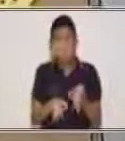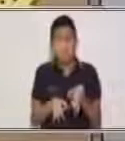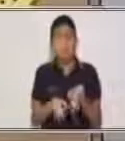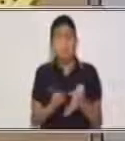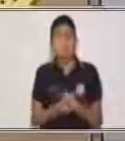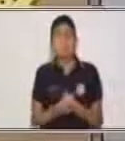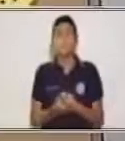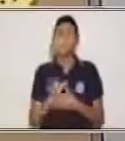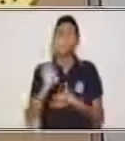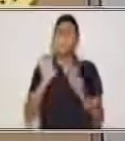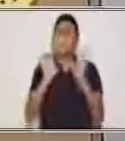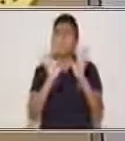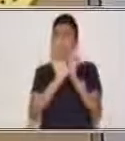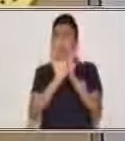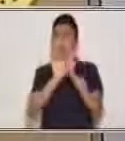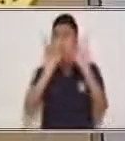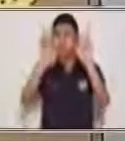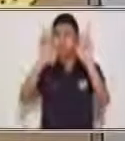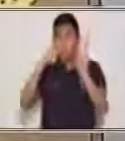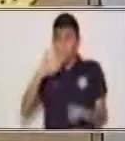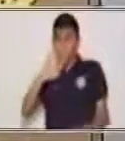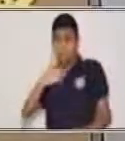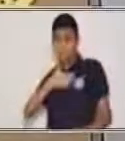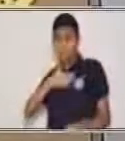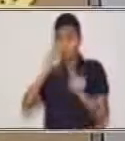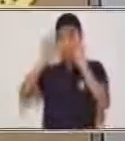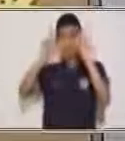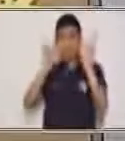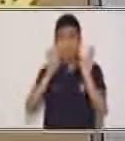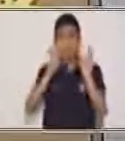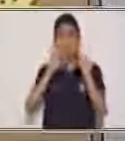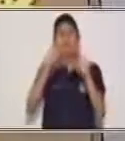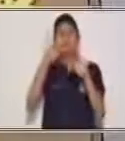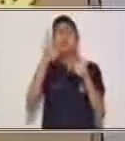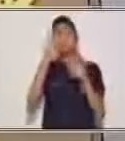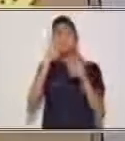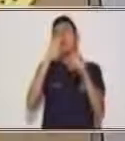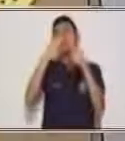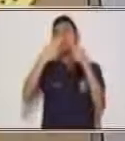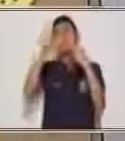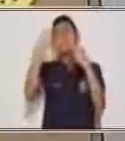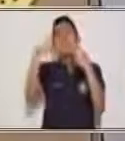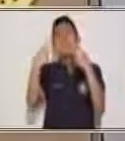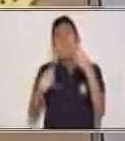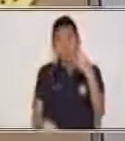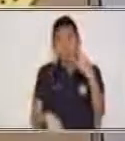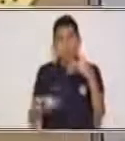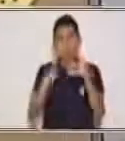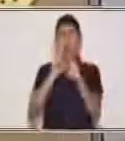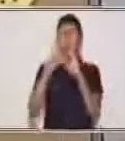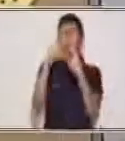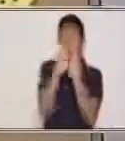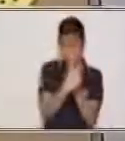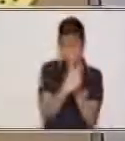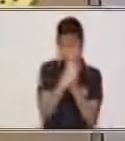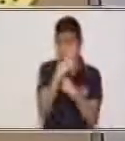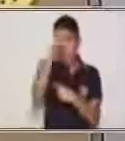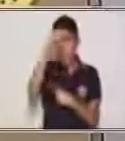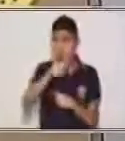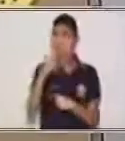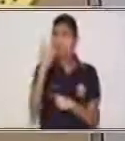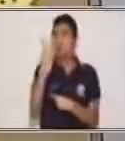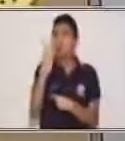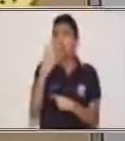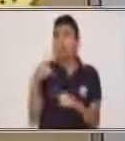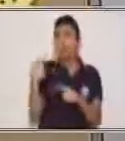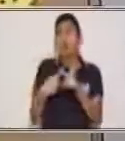digo que mi tema es diversidad cultural? Número 2, durante la lectura voy a hacer 2 pausas. En